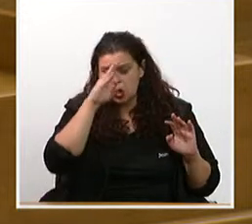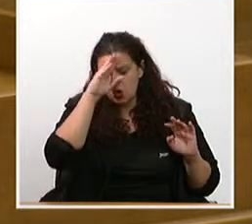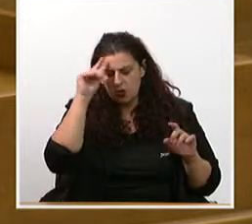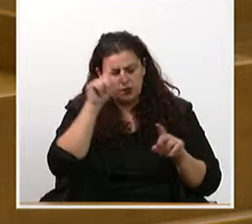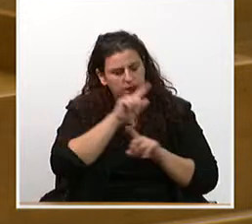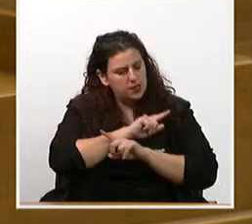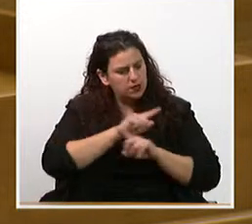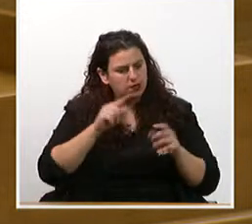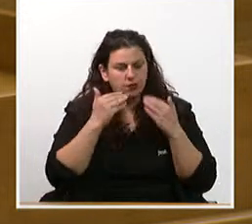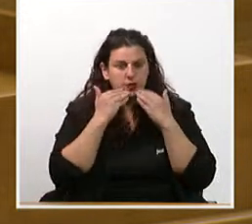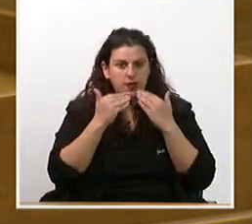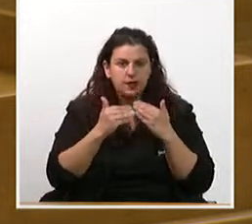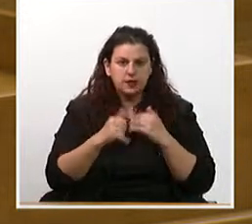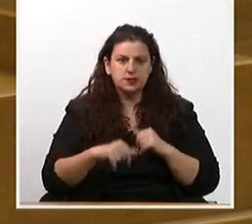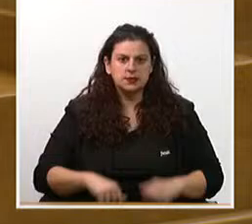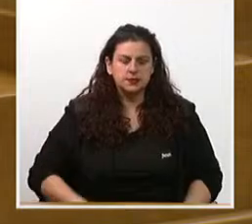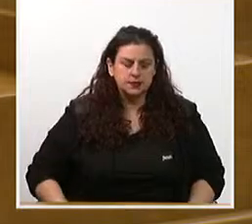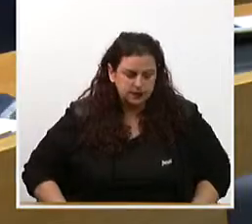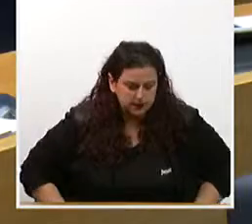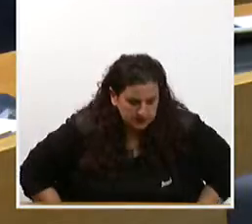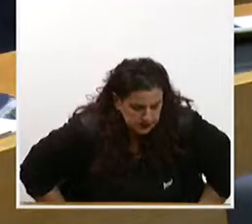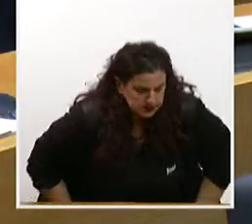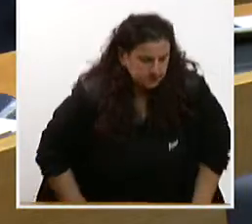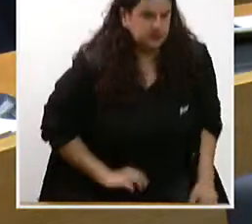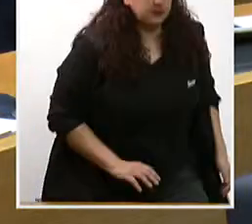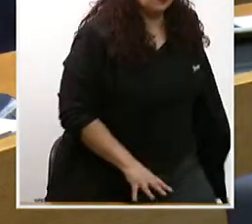Muchas gracias señor muchas